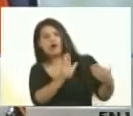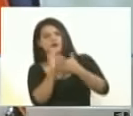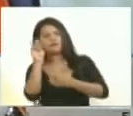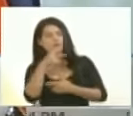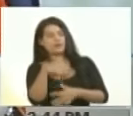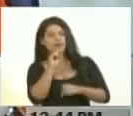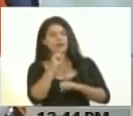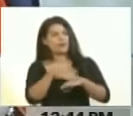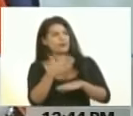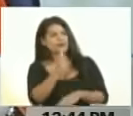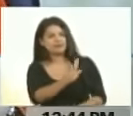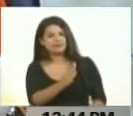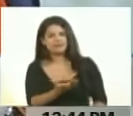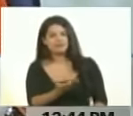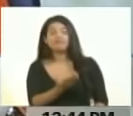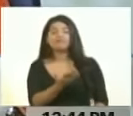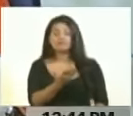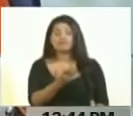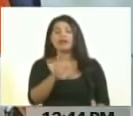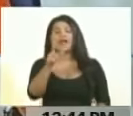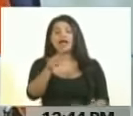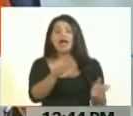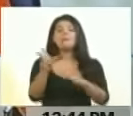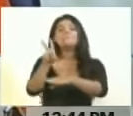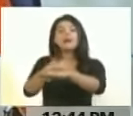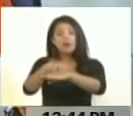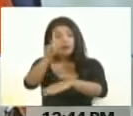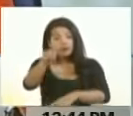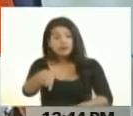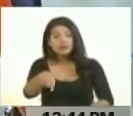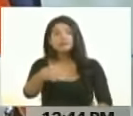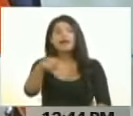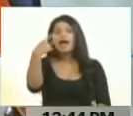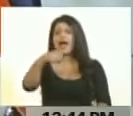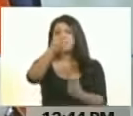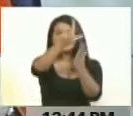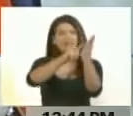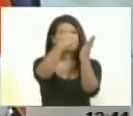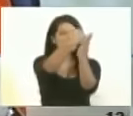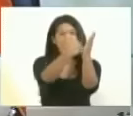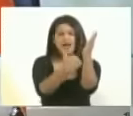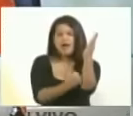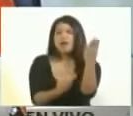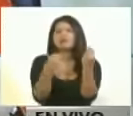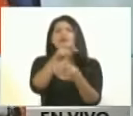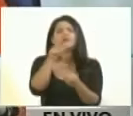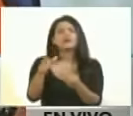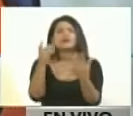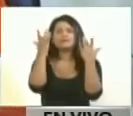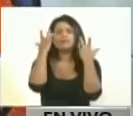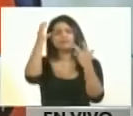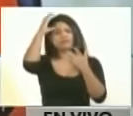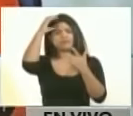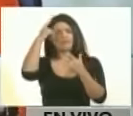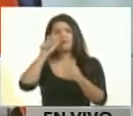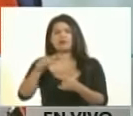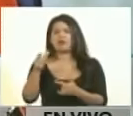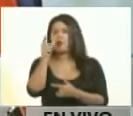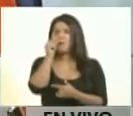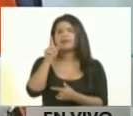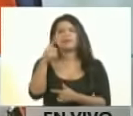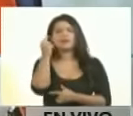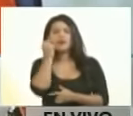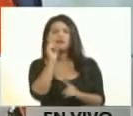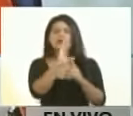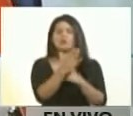en contra del Mercosur. En Paraguay, también una lista inmensa de intelectuales, académicos, hombres y mujeres de la cultura del